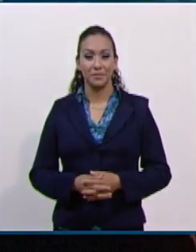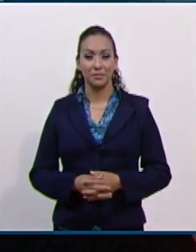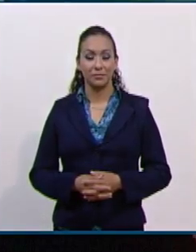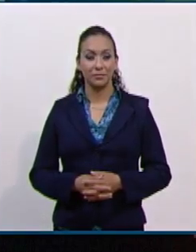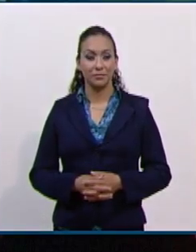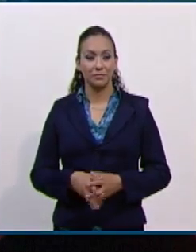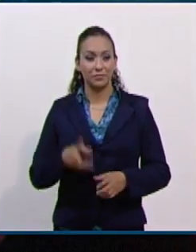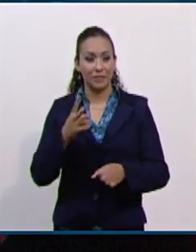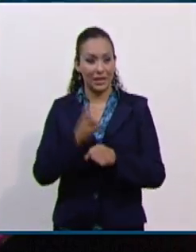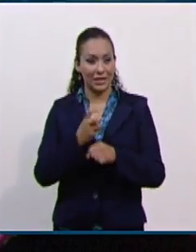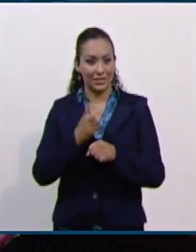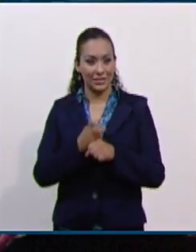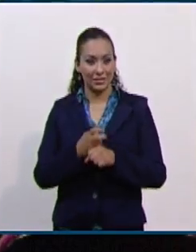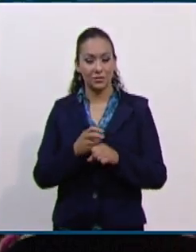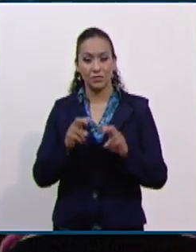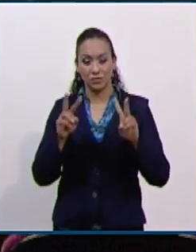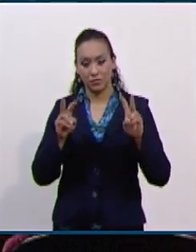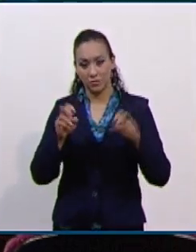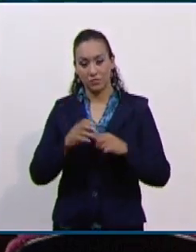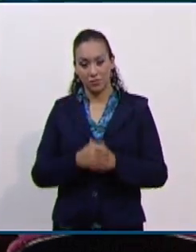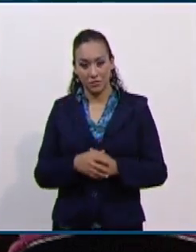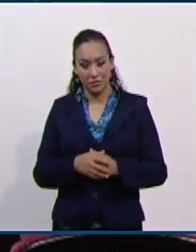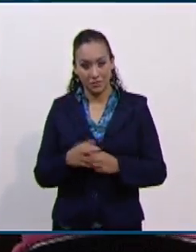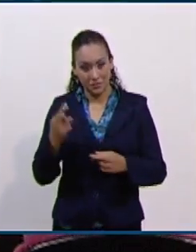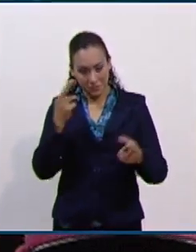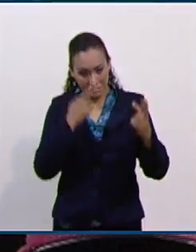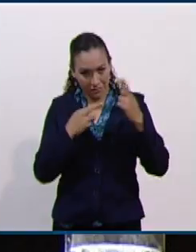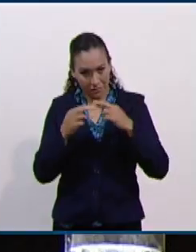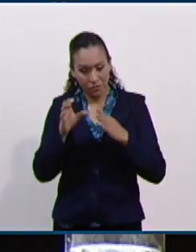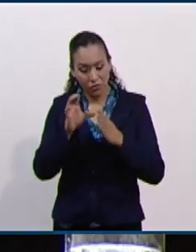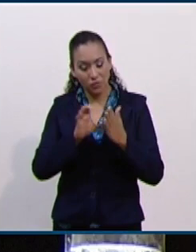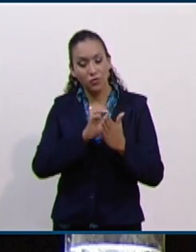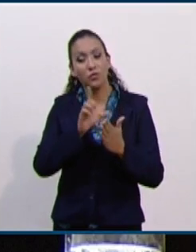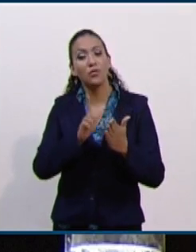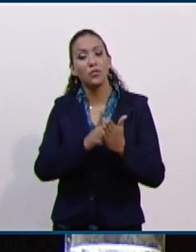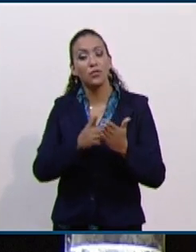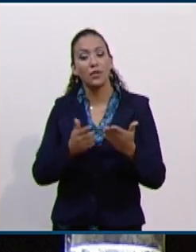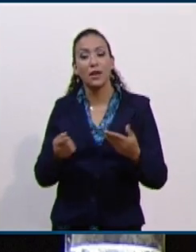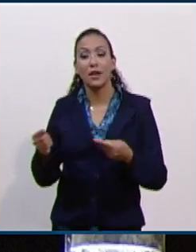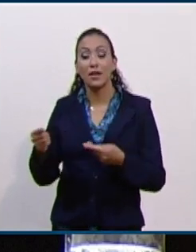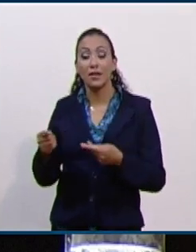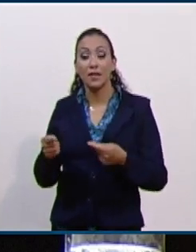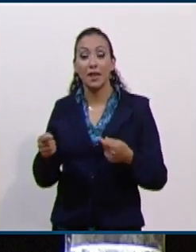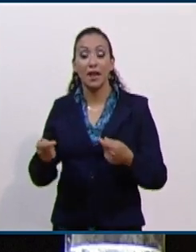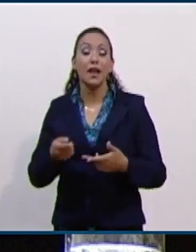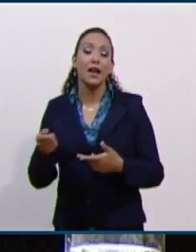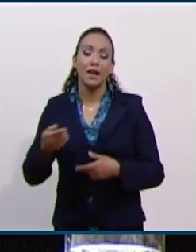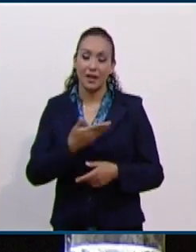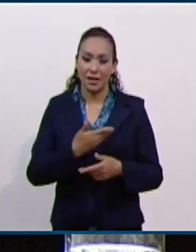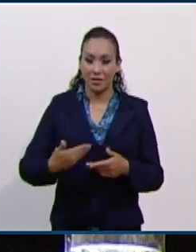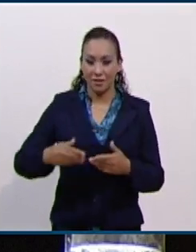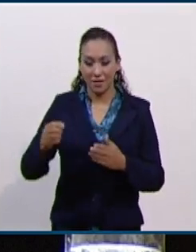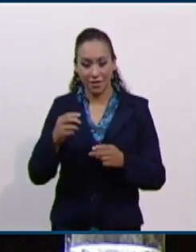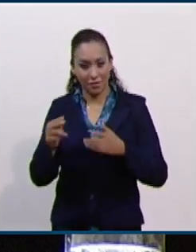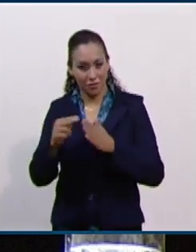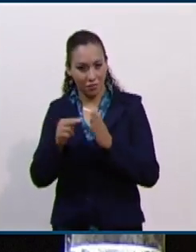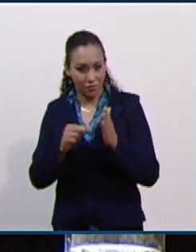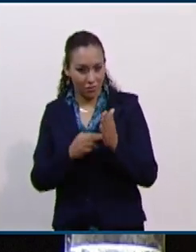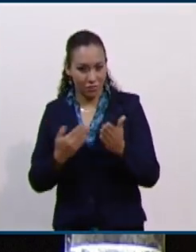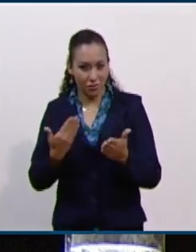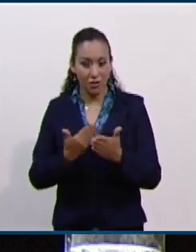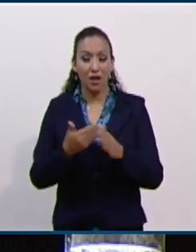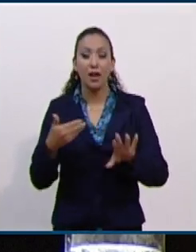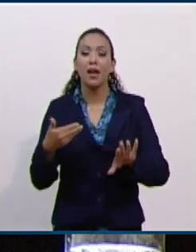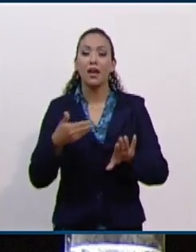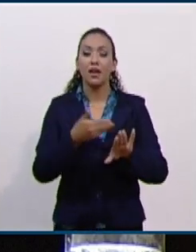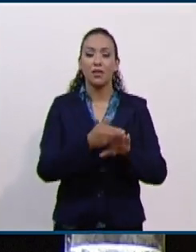El segundo asunto analizado en esta sesión fue una controversia constitucional promovida por el Poder Ejecutivo Federal en contra del Poder